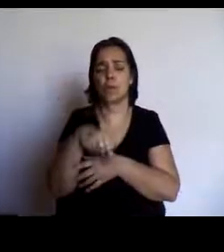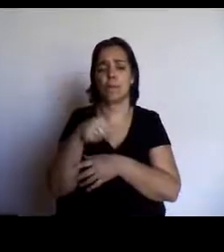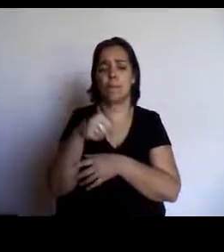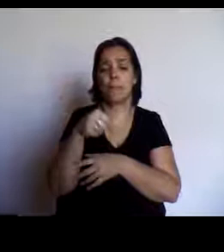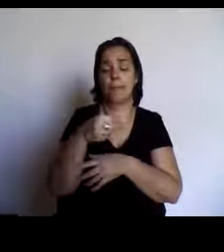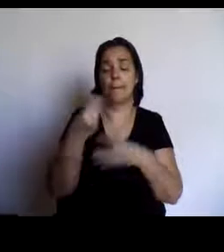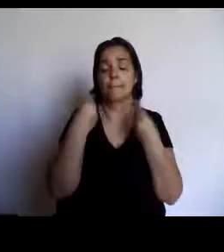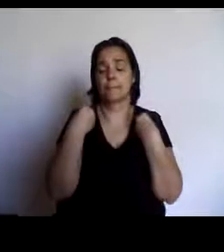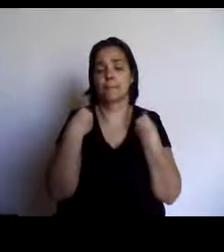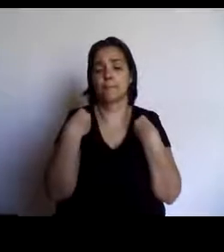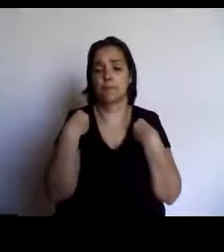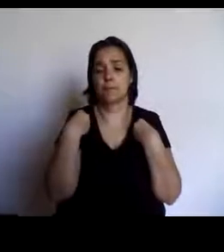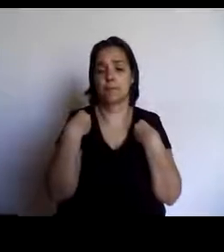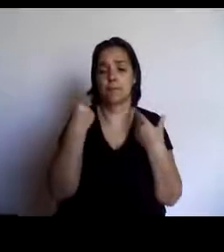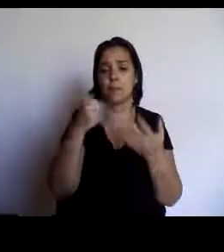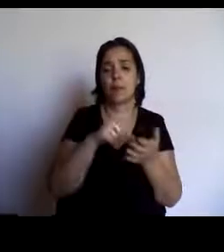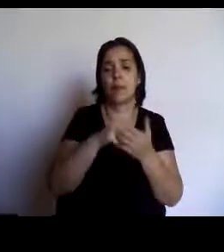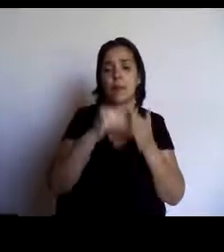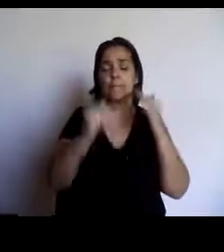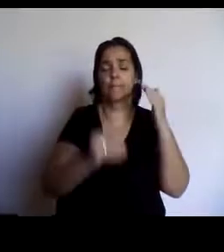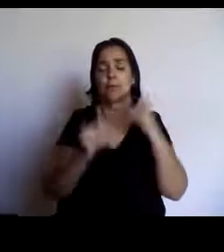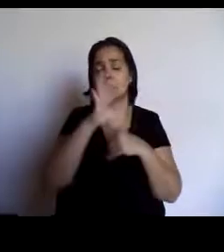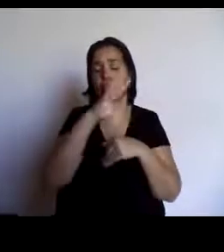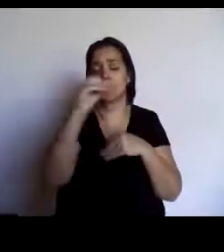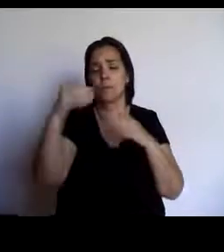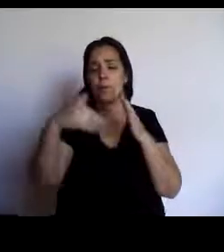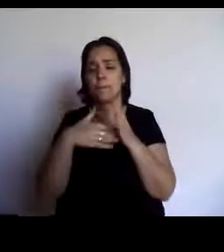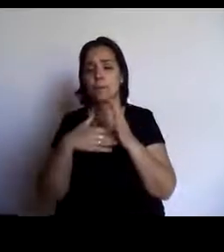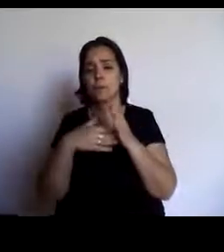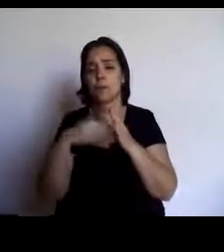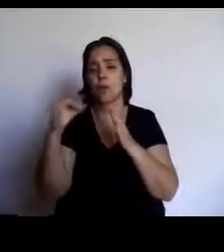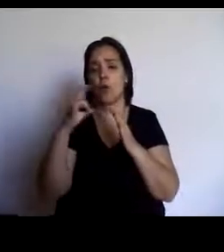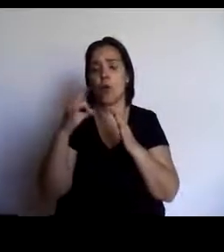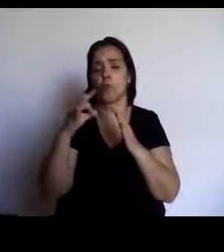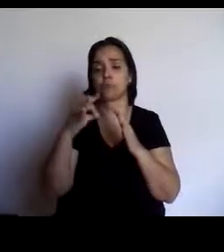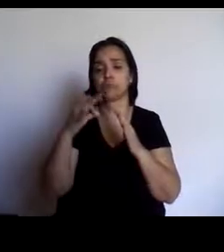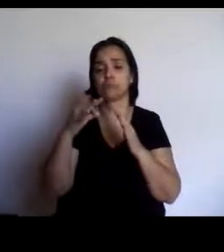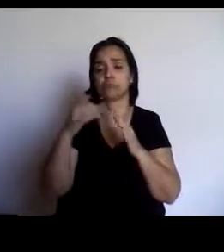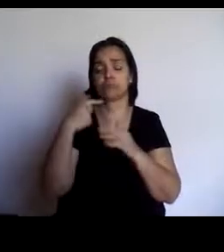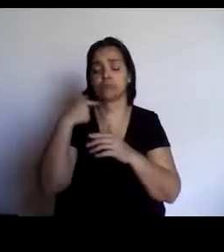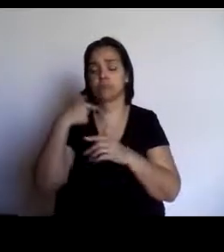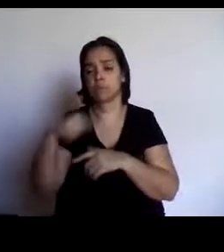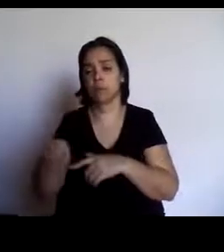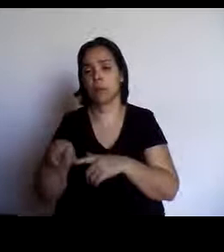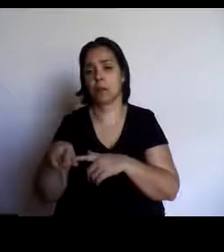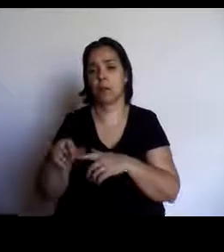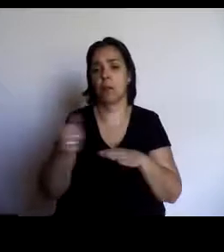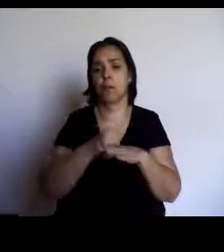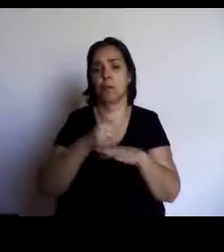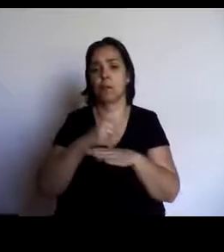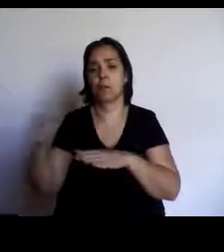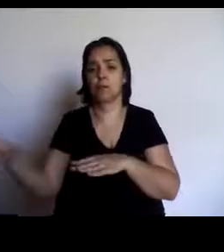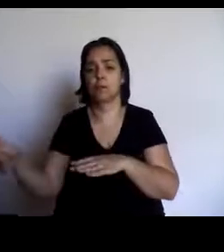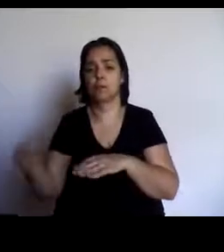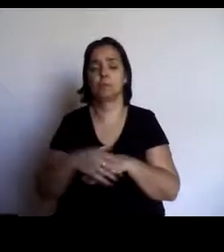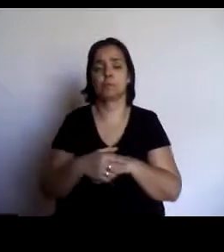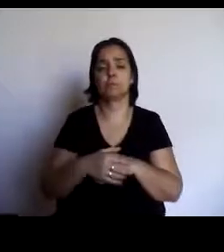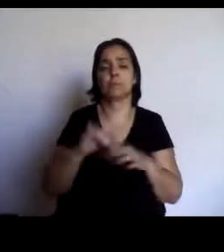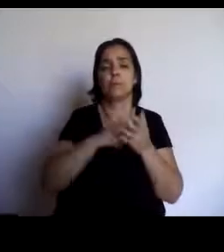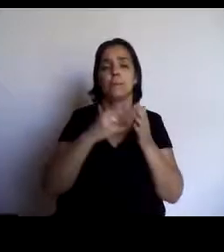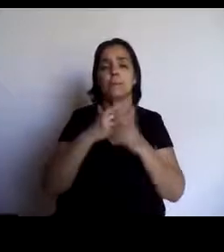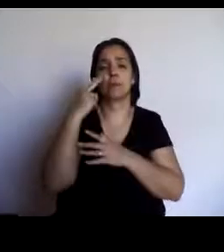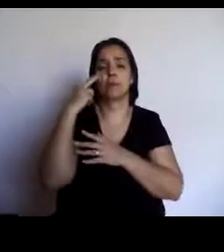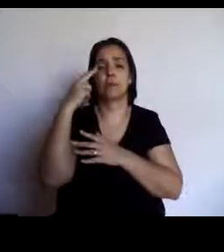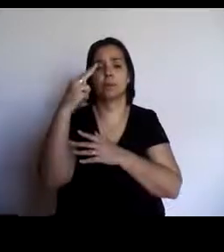de 5.000 habitantes o menos de 10.000 con pérdida de población. El proyecto Mirada es el proyecto denominado